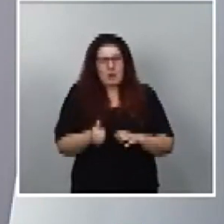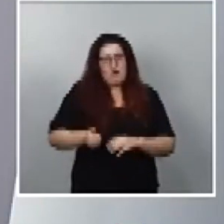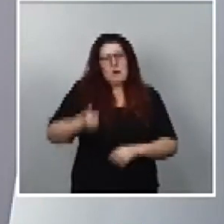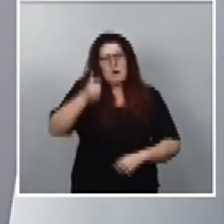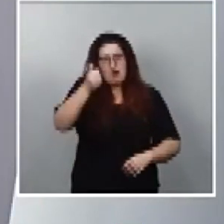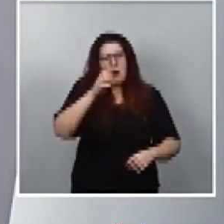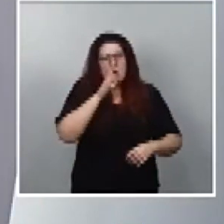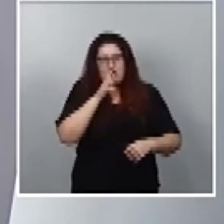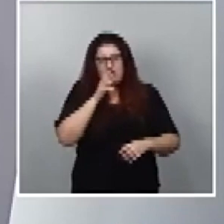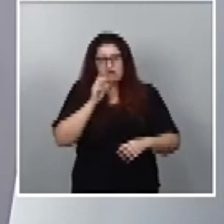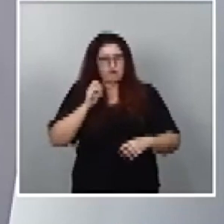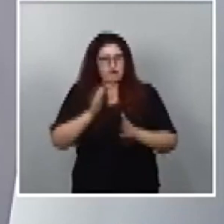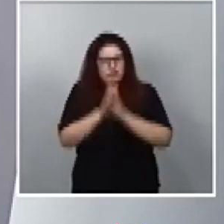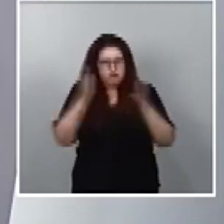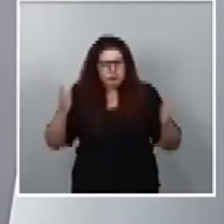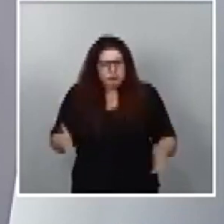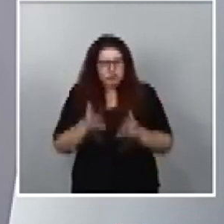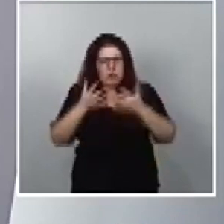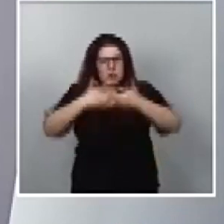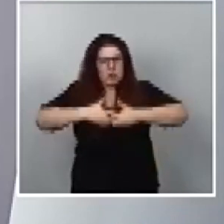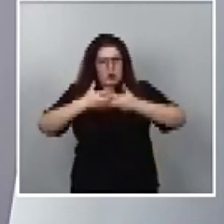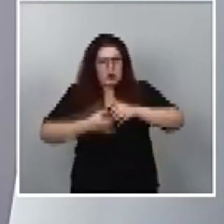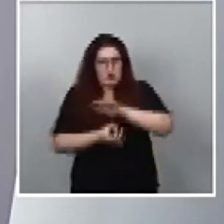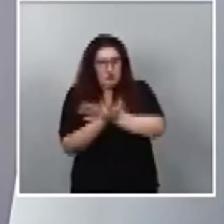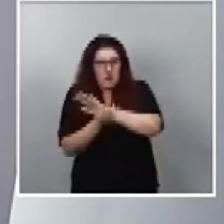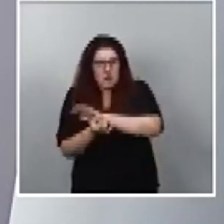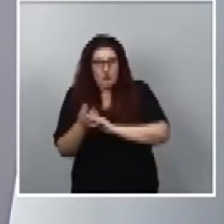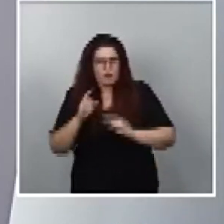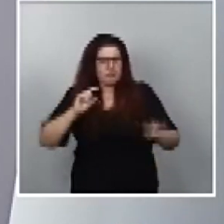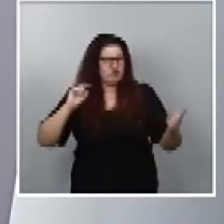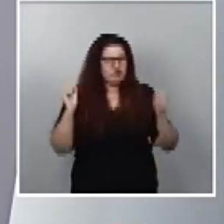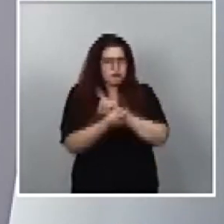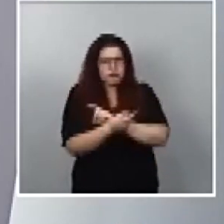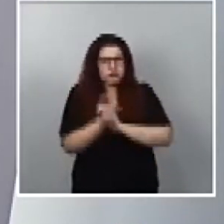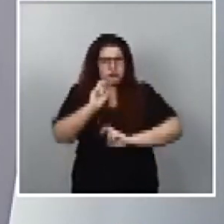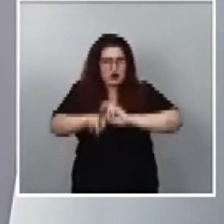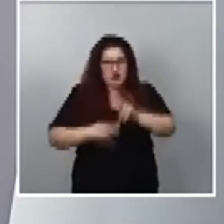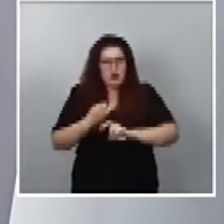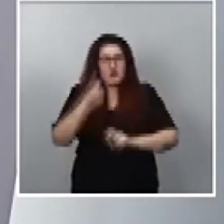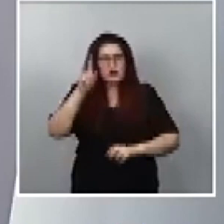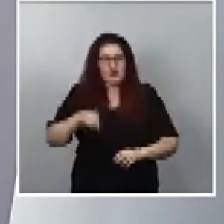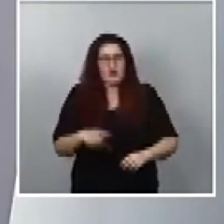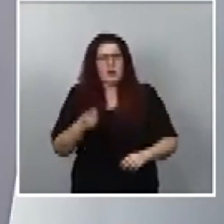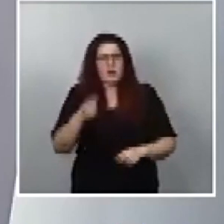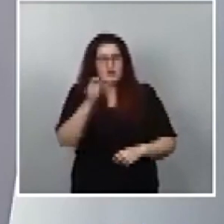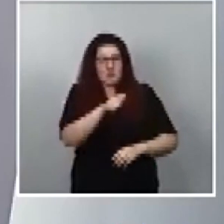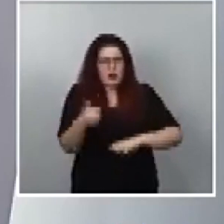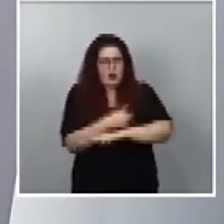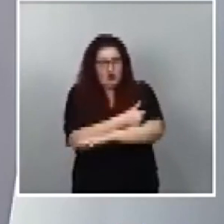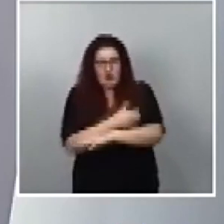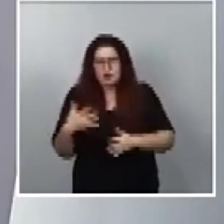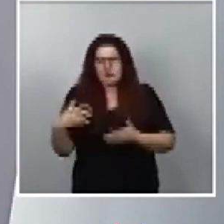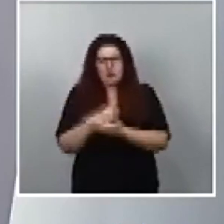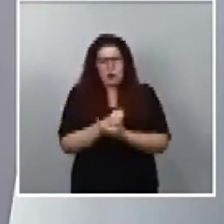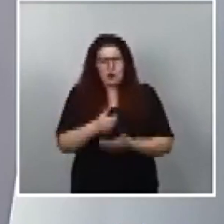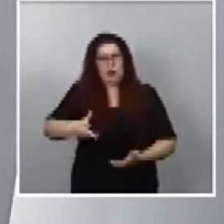transformación de nuestro tejido productivo reforzando los derechos las garantías de todos los cadano respecto a